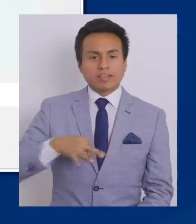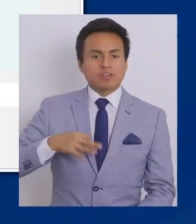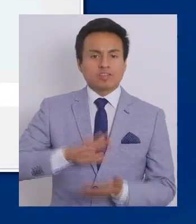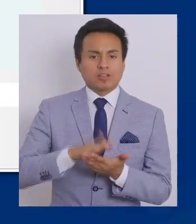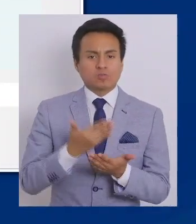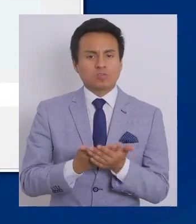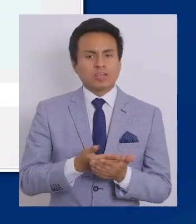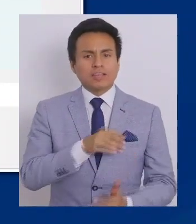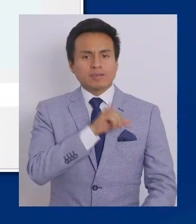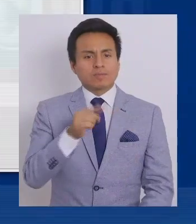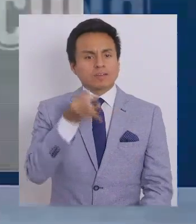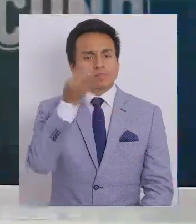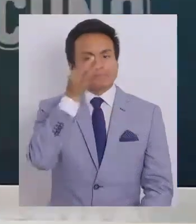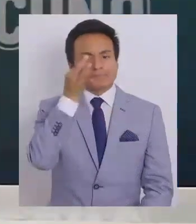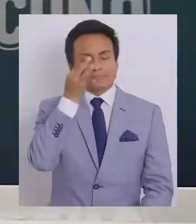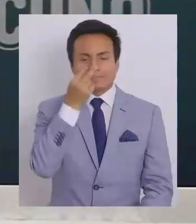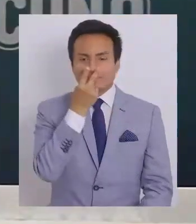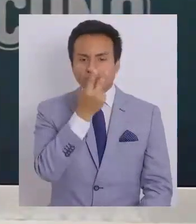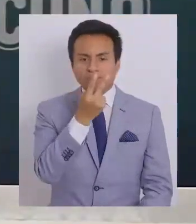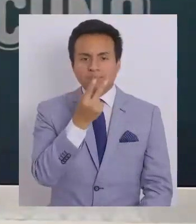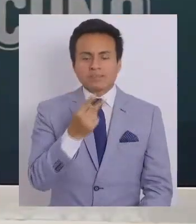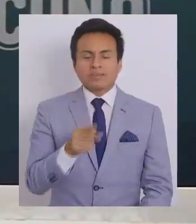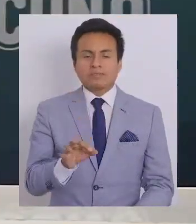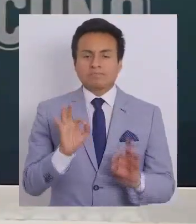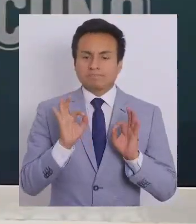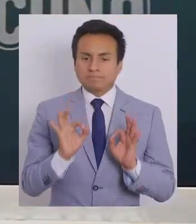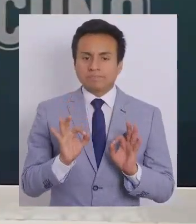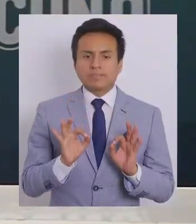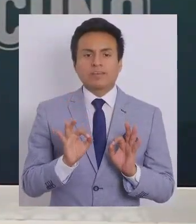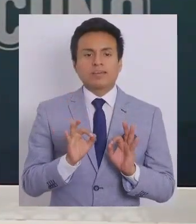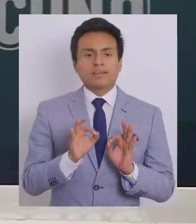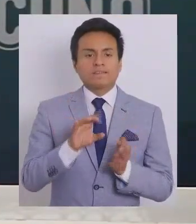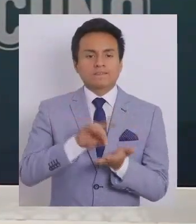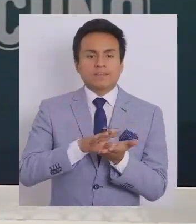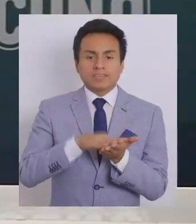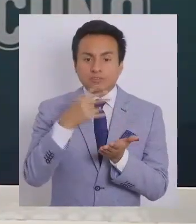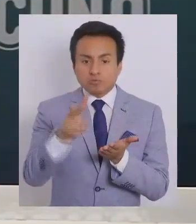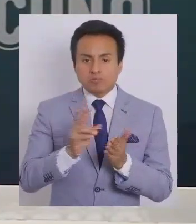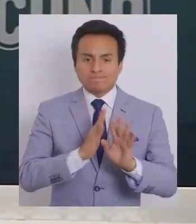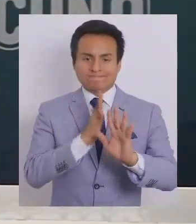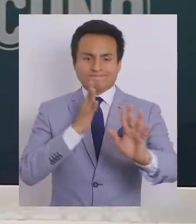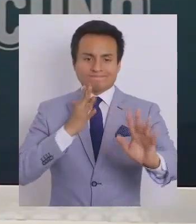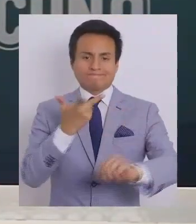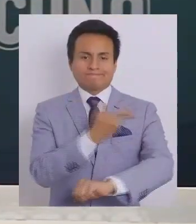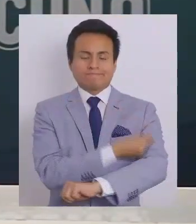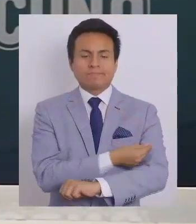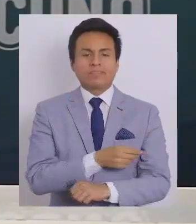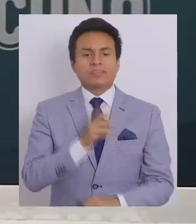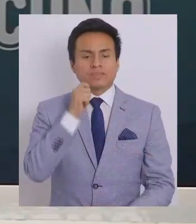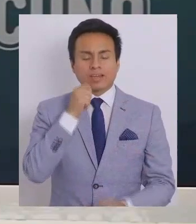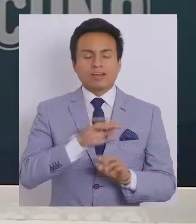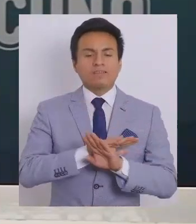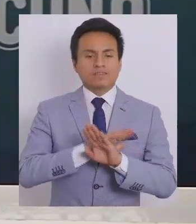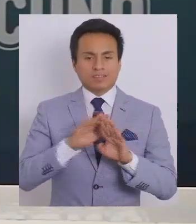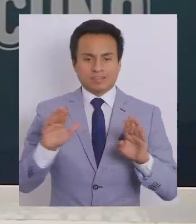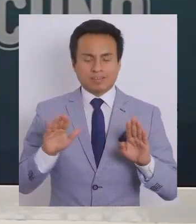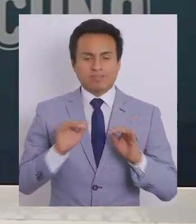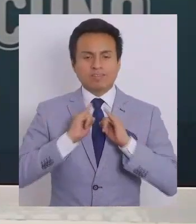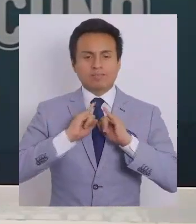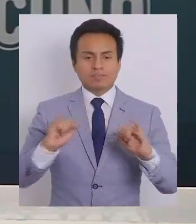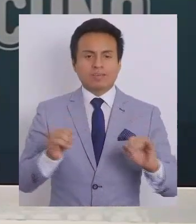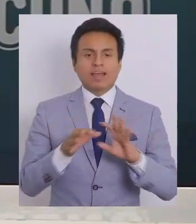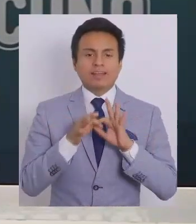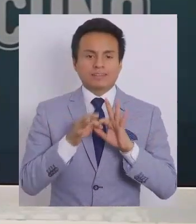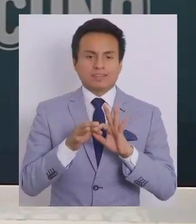que ustedes lo pueden revisar lo ideal es que vayan en los días que les corresponde con esto damos por finalizada la transmisión